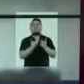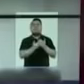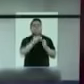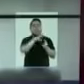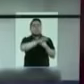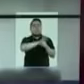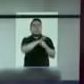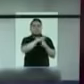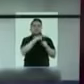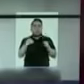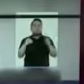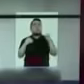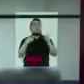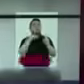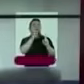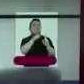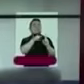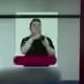yo pago mi multa.